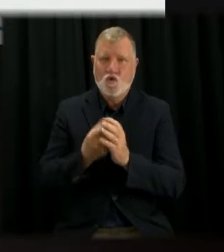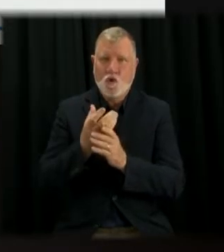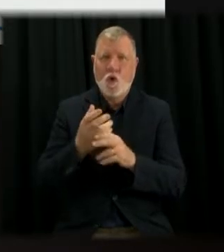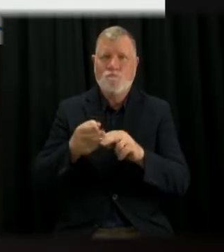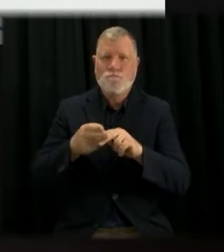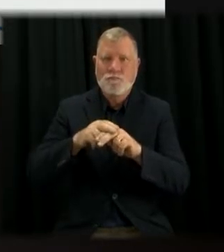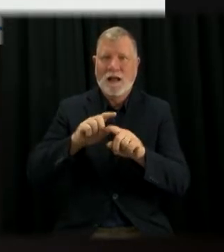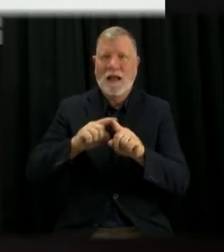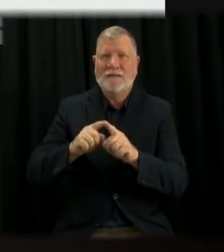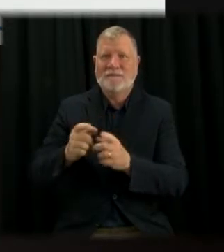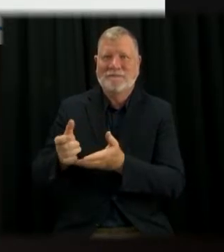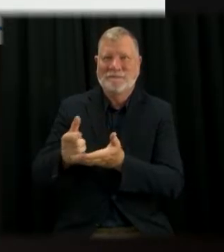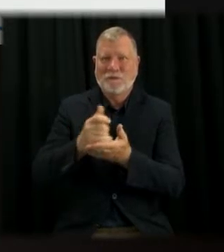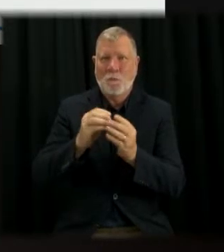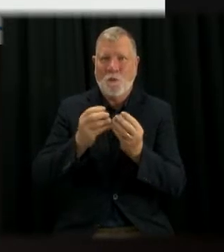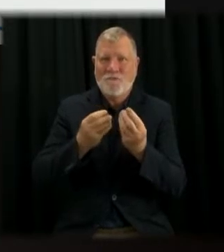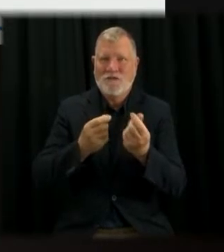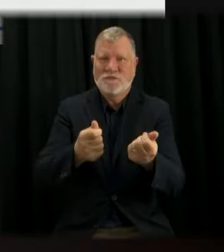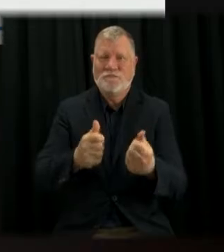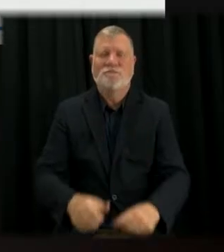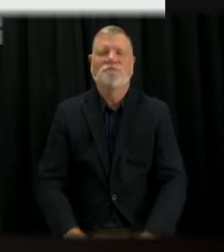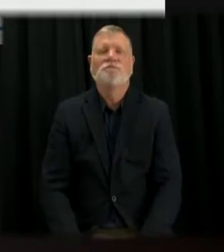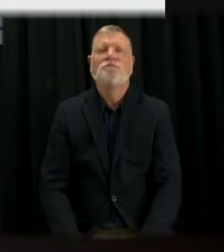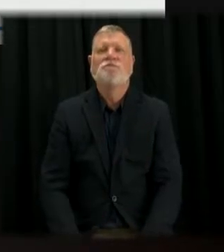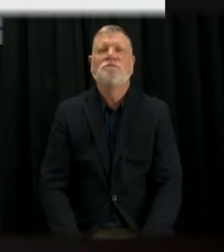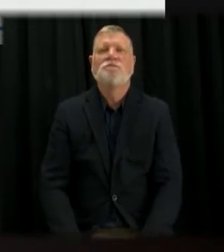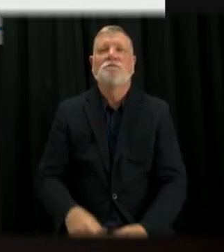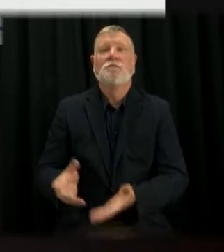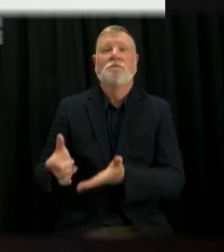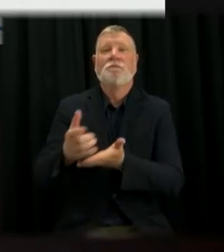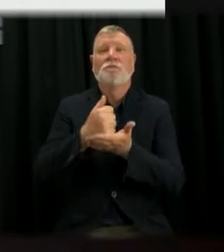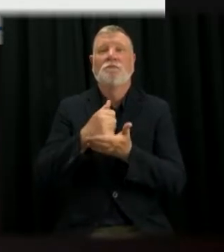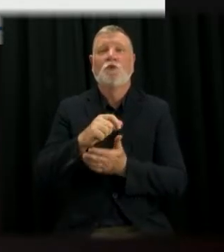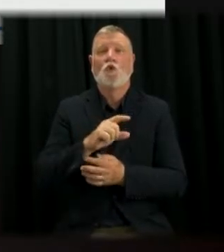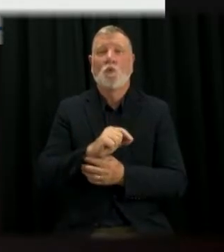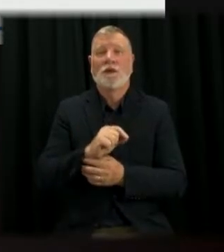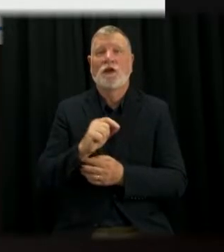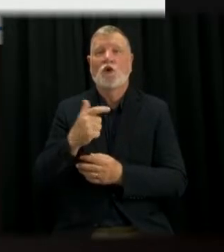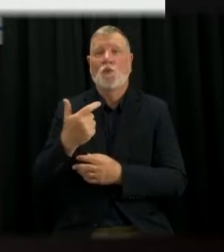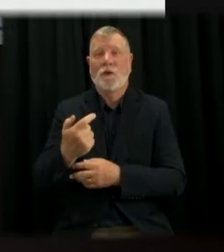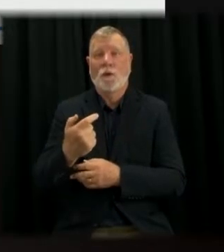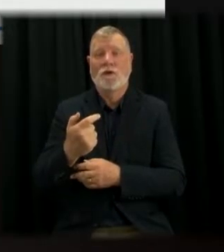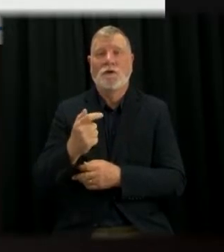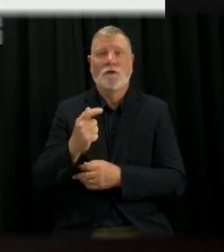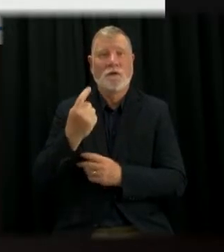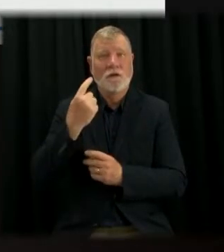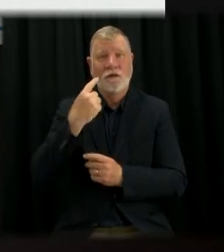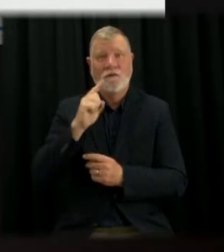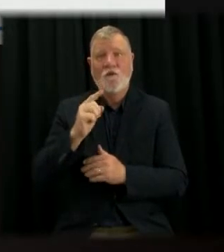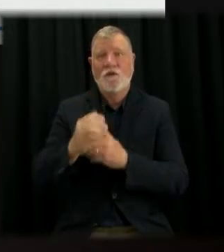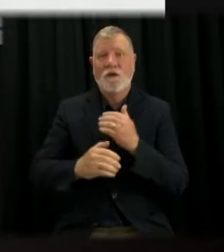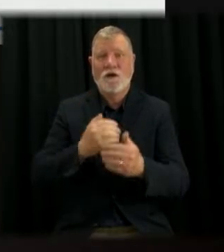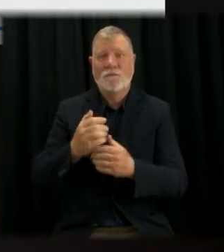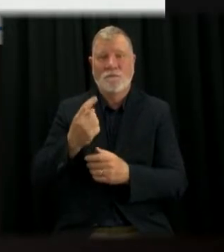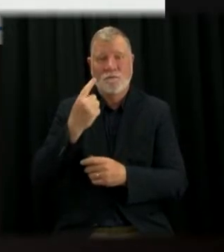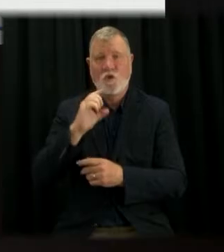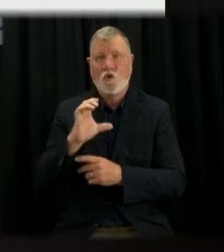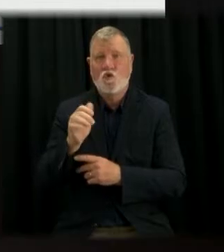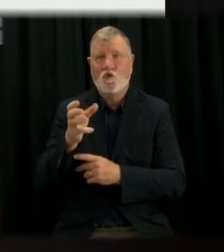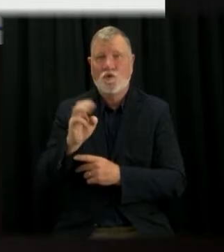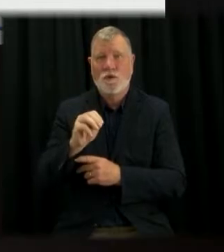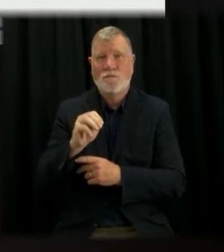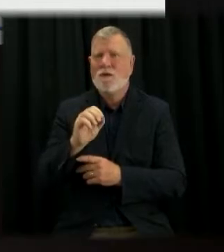el ingreso de CRIM debe aumentar según estas colectas aumentan. Para las